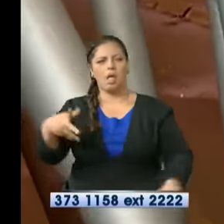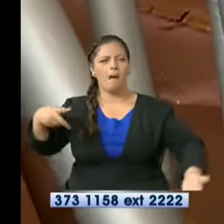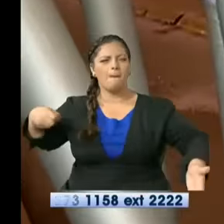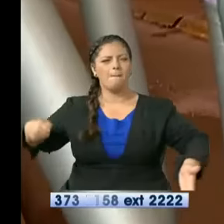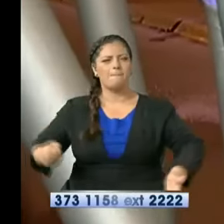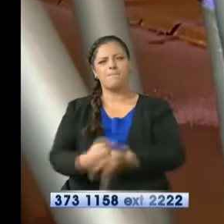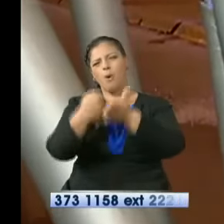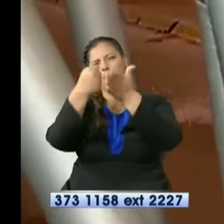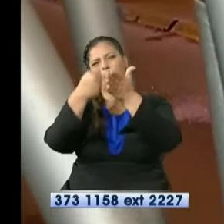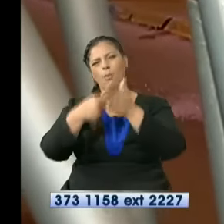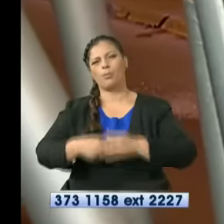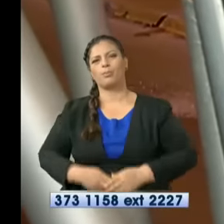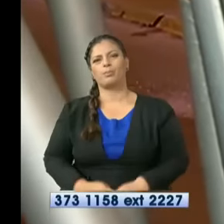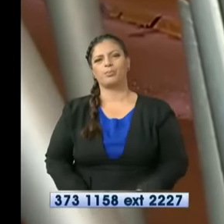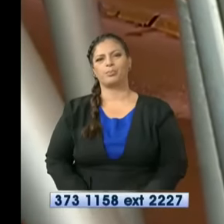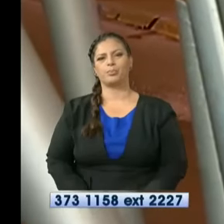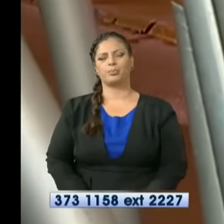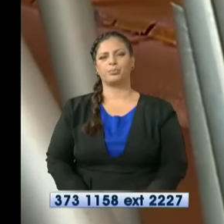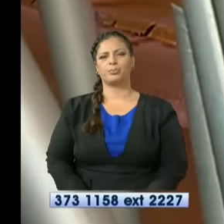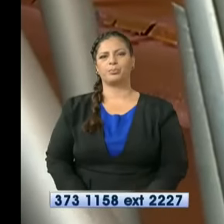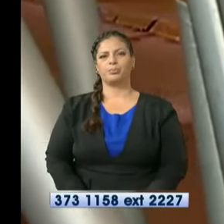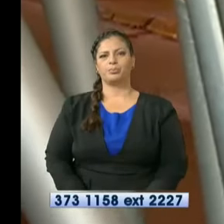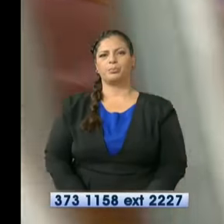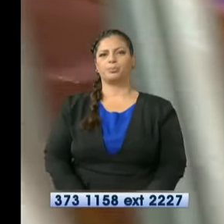Jorge Salazar.